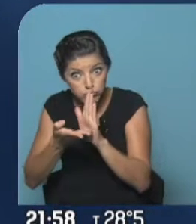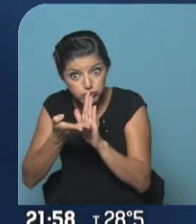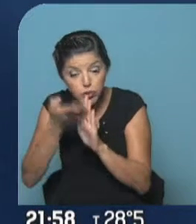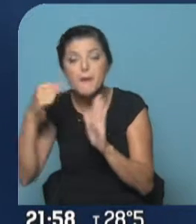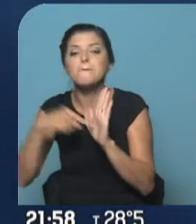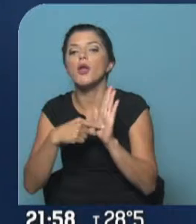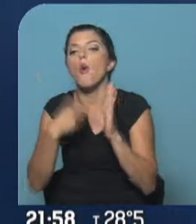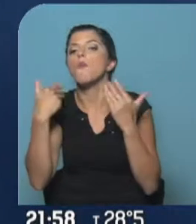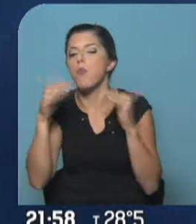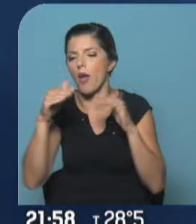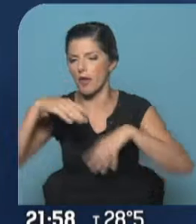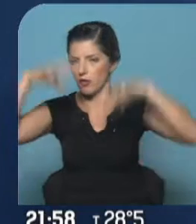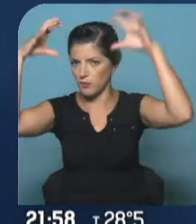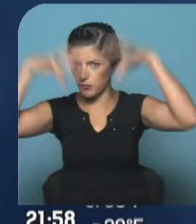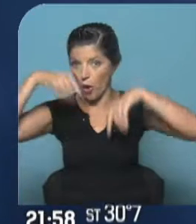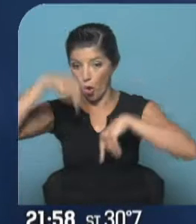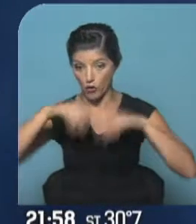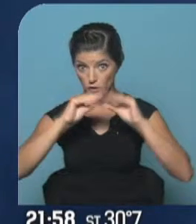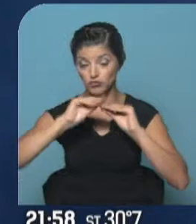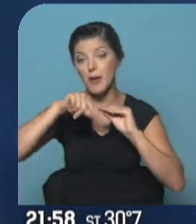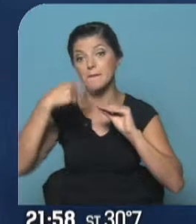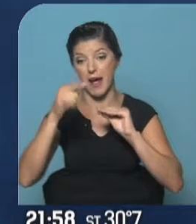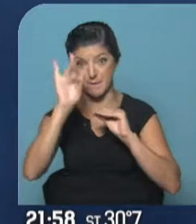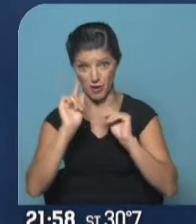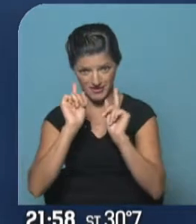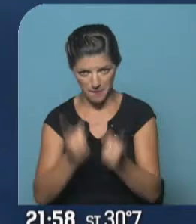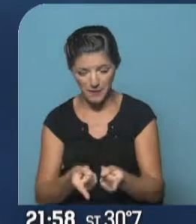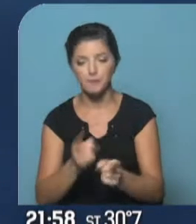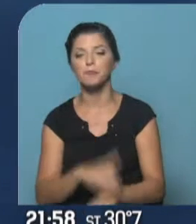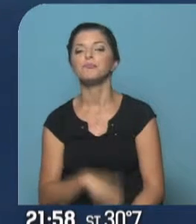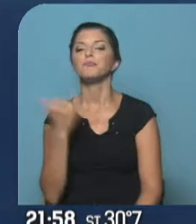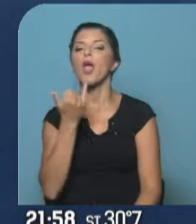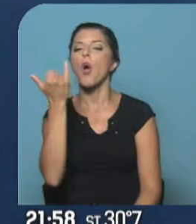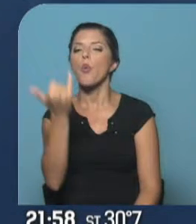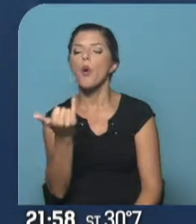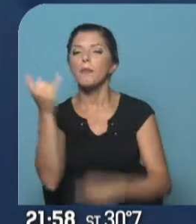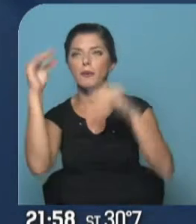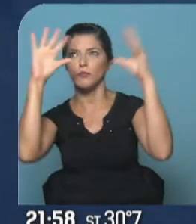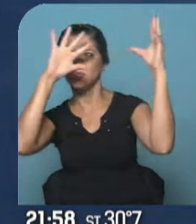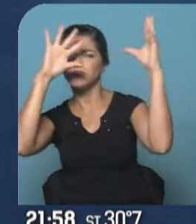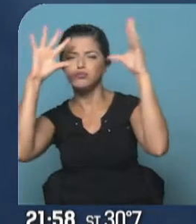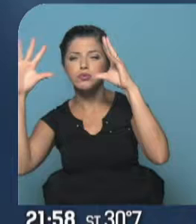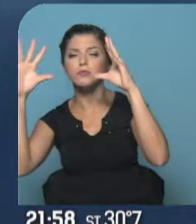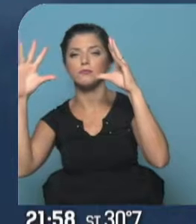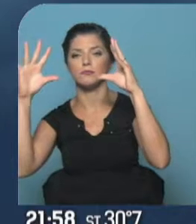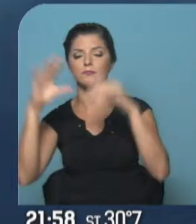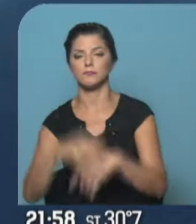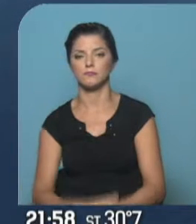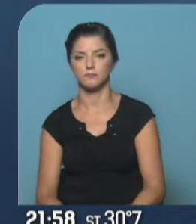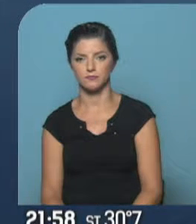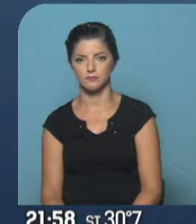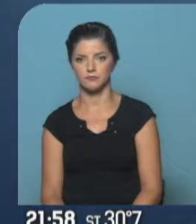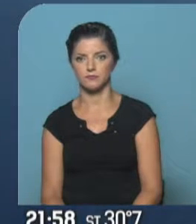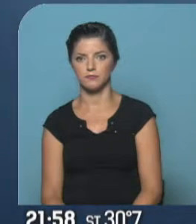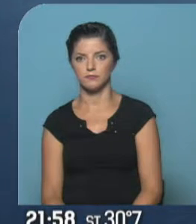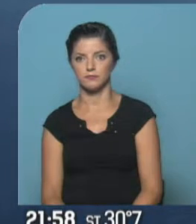de lluvias. Tanto para esta noche como para la jornada del miércoles. El jueves habrá nubosidad. Todavía estará un cielo totalmente